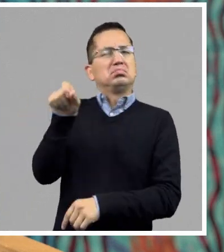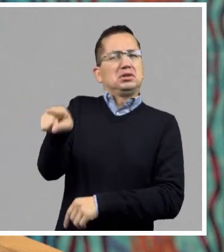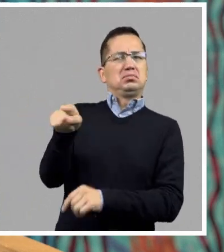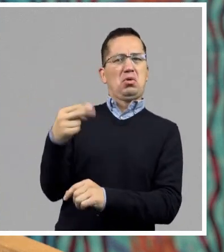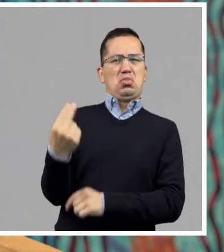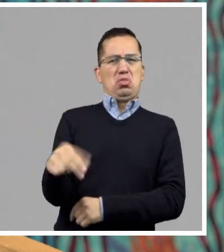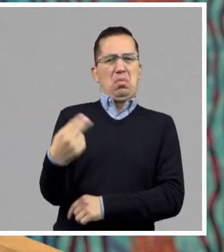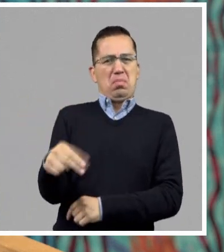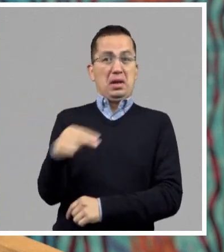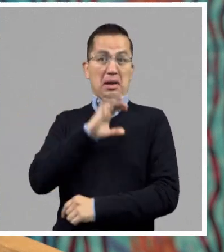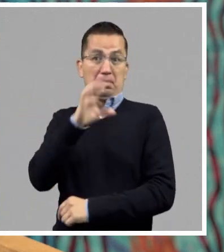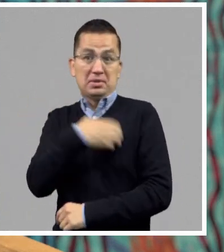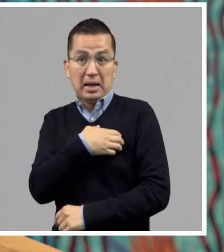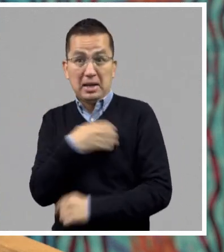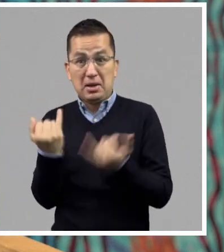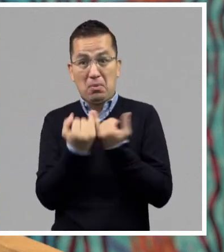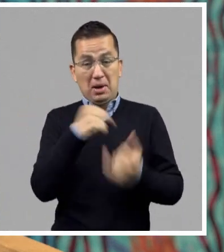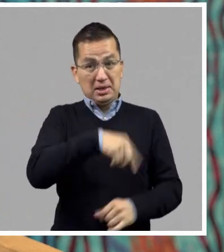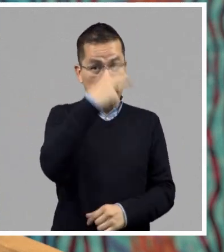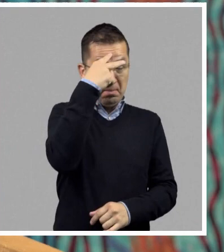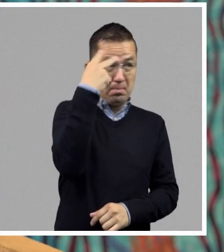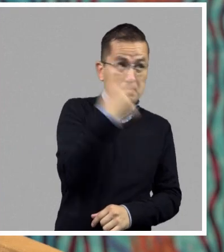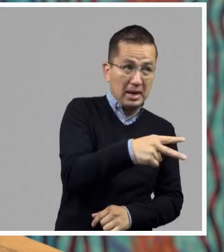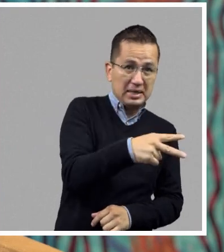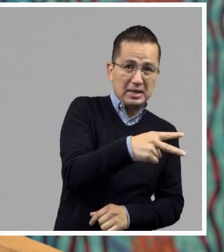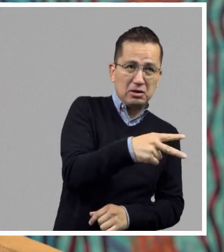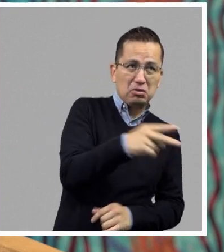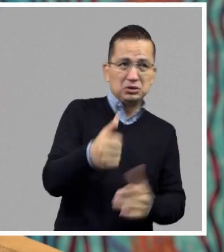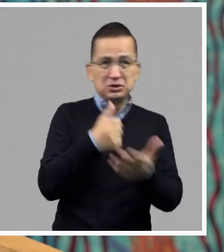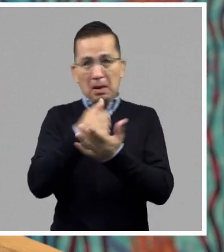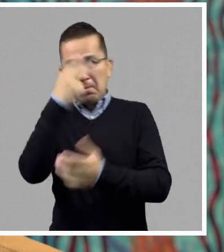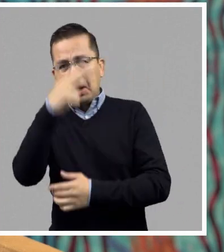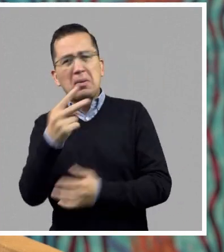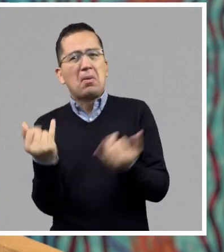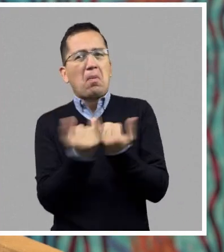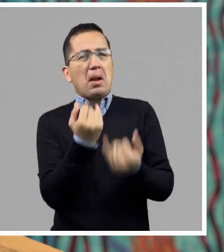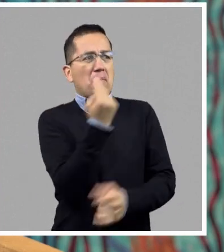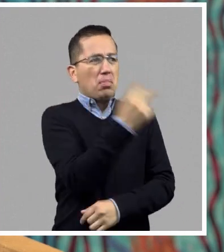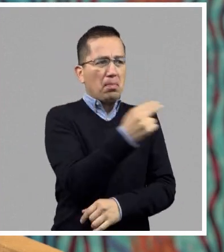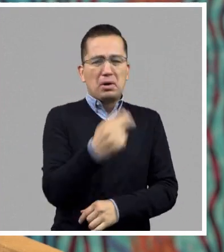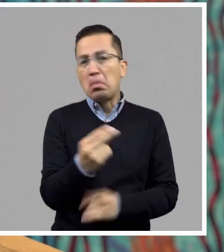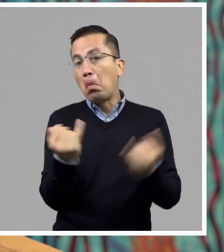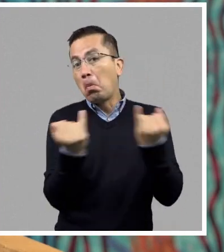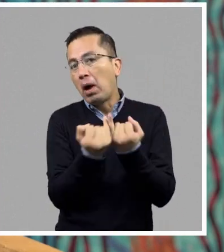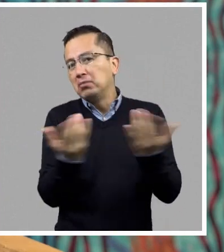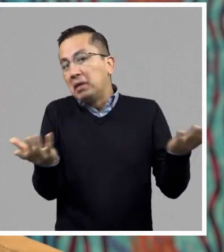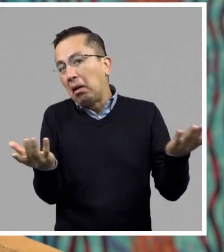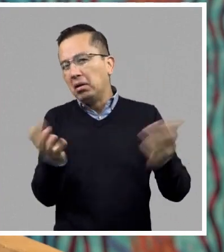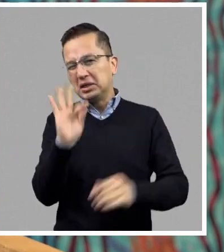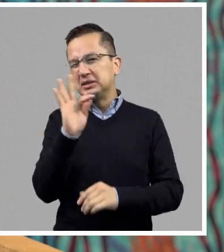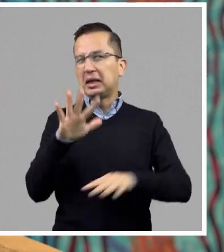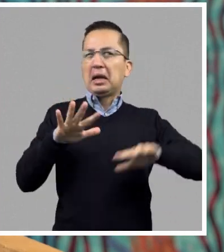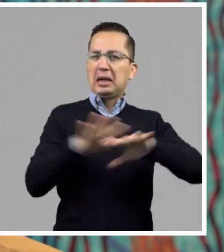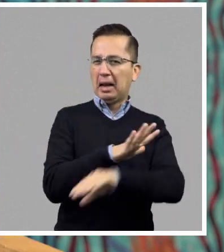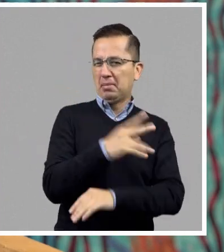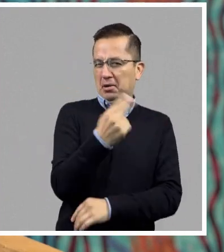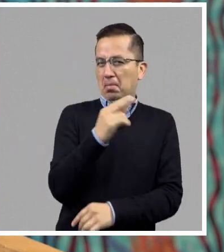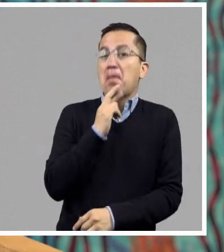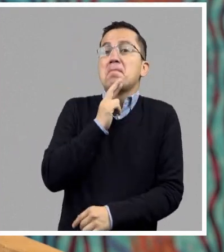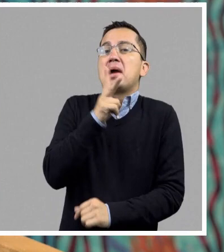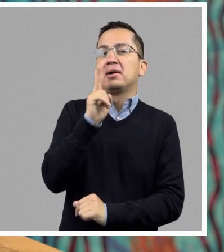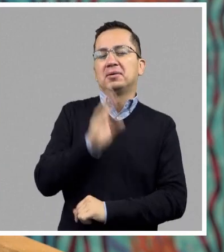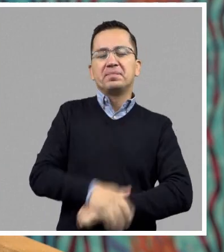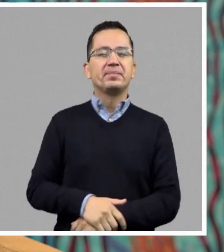en la República Mexicana y la Ciudad de México no nos falta estamos pensando en renombrar un poco las capitales es